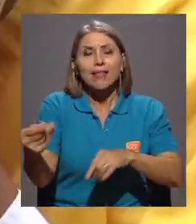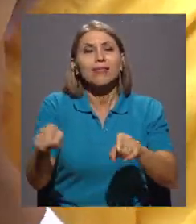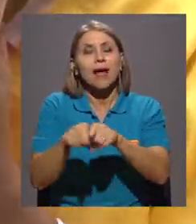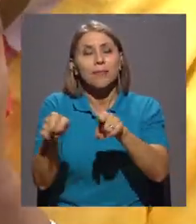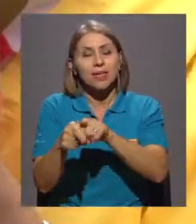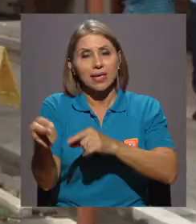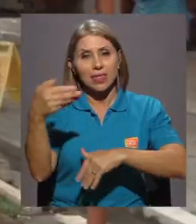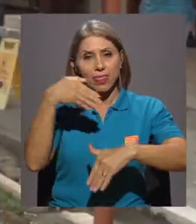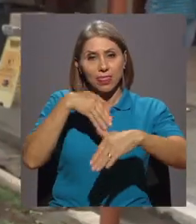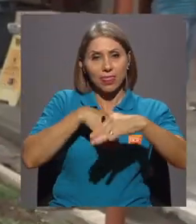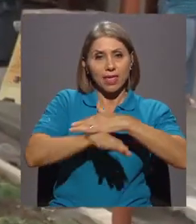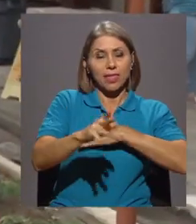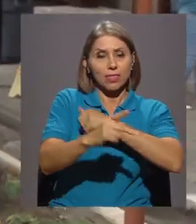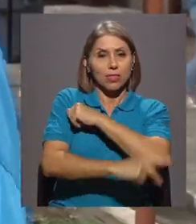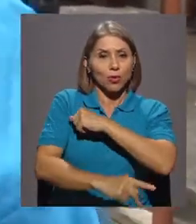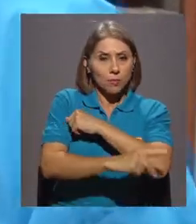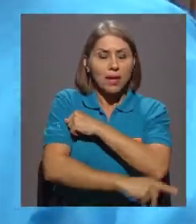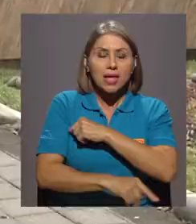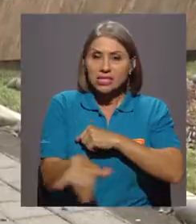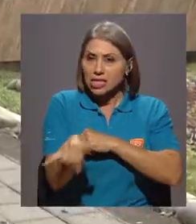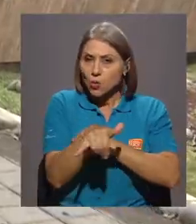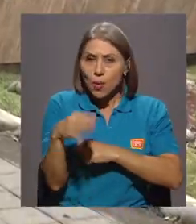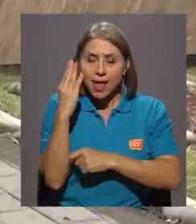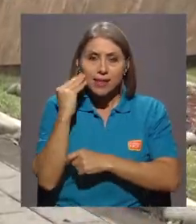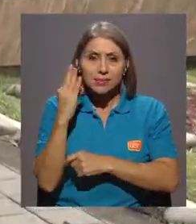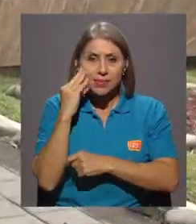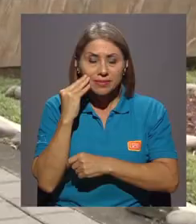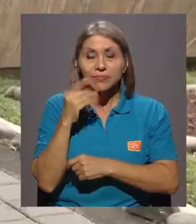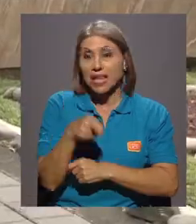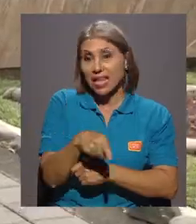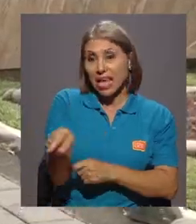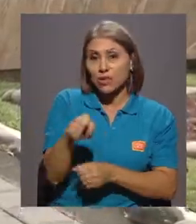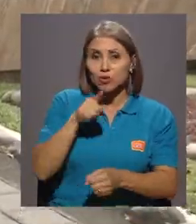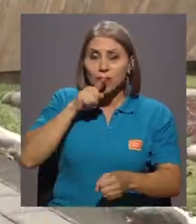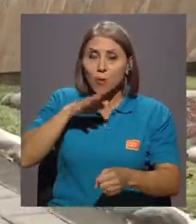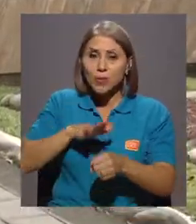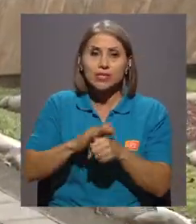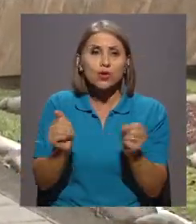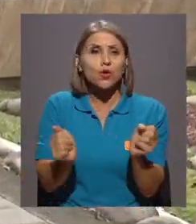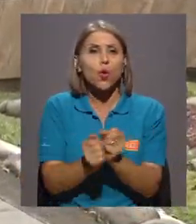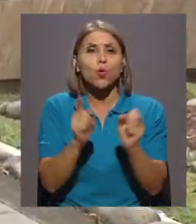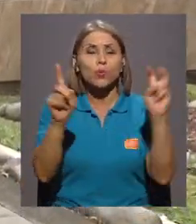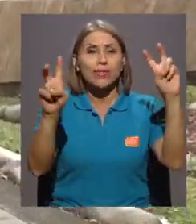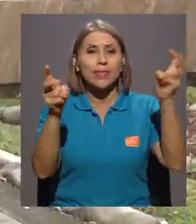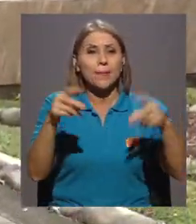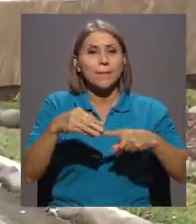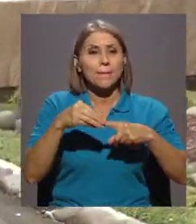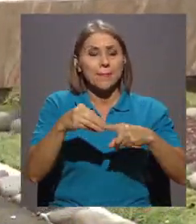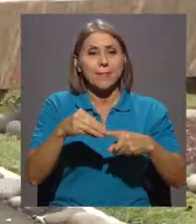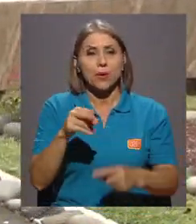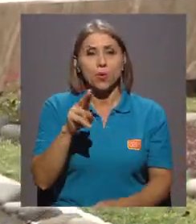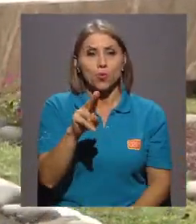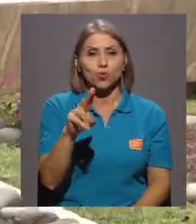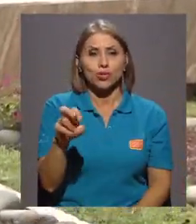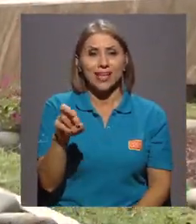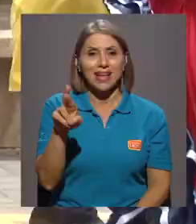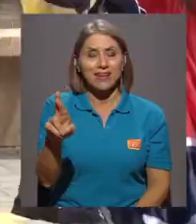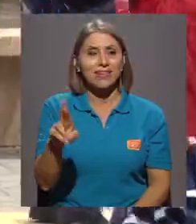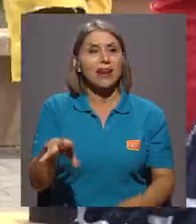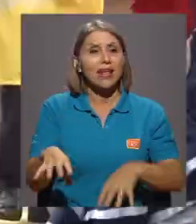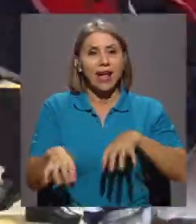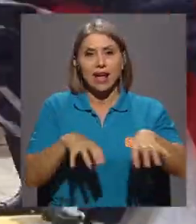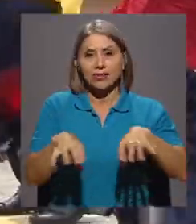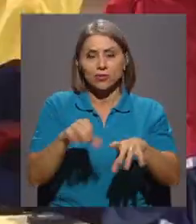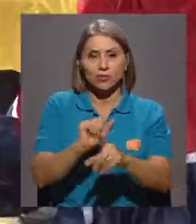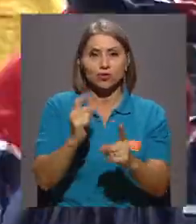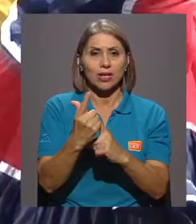tenido dentro del territorio nacional y sobre todo se han comprometido con uno de los ejes principales de la UCR, el de